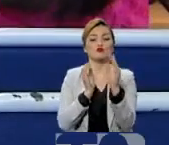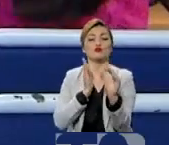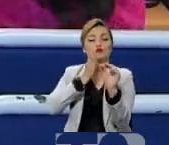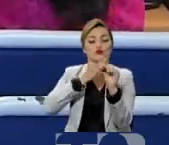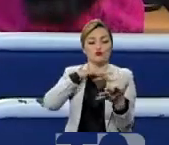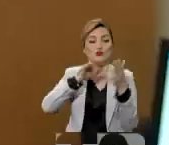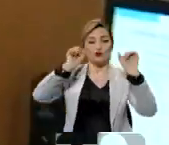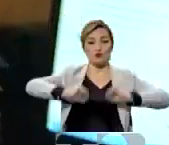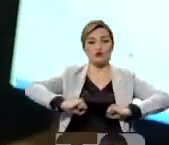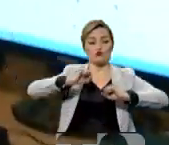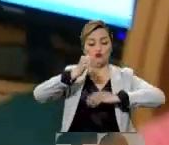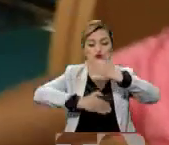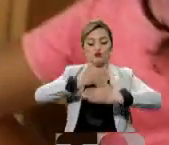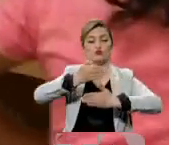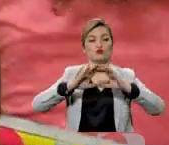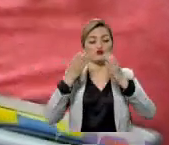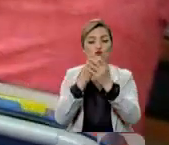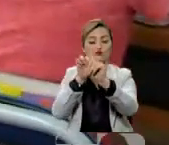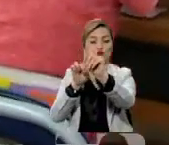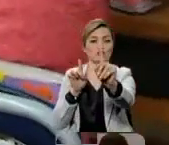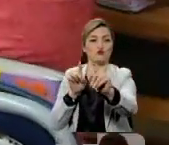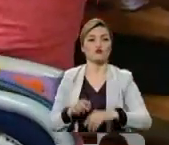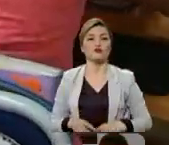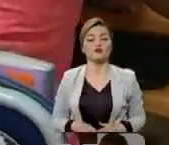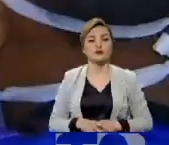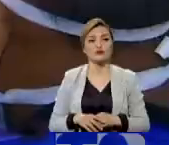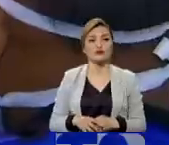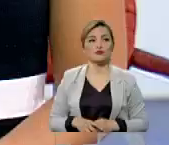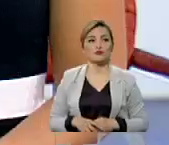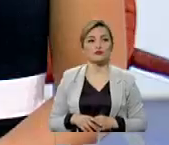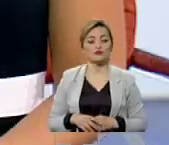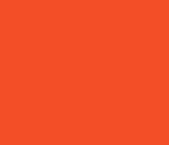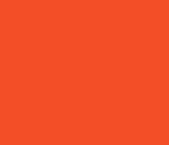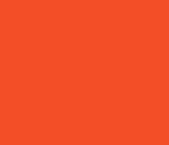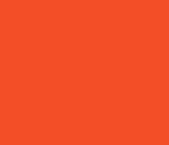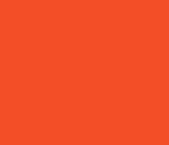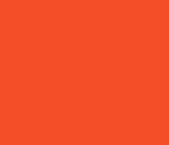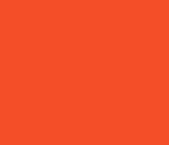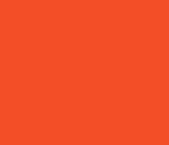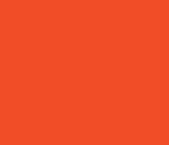estudiantes cumplan el proceso de clases virtuales. Helen Quiñones, 24 horas.